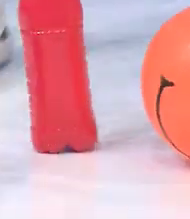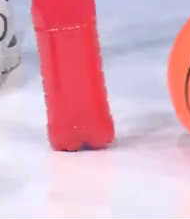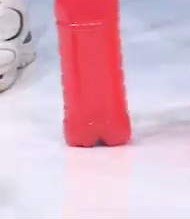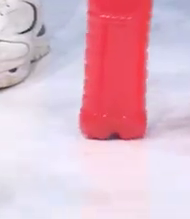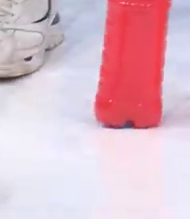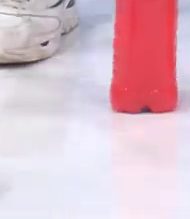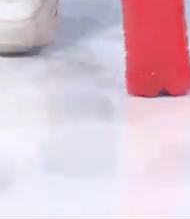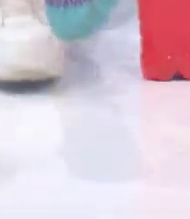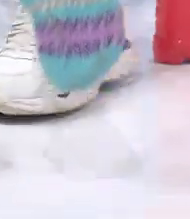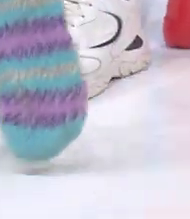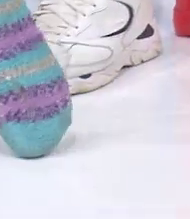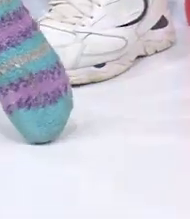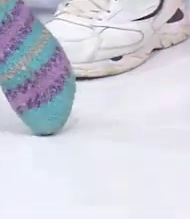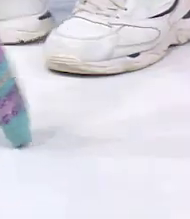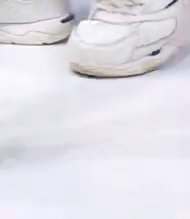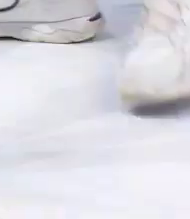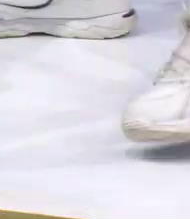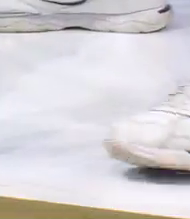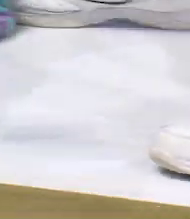vamos a ver